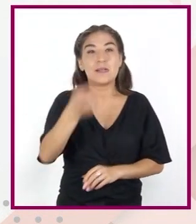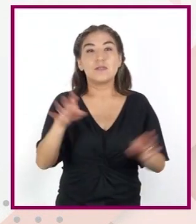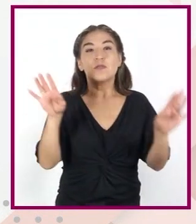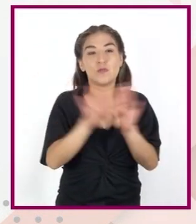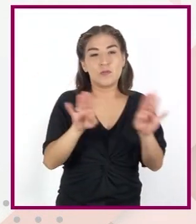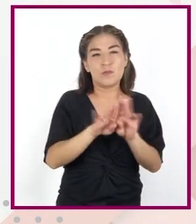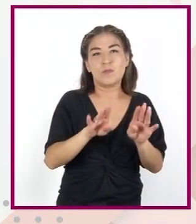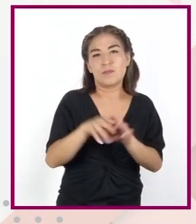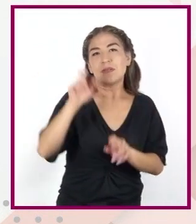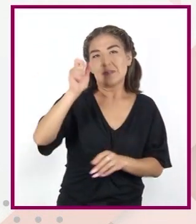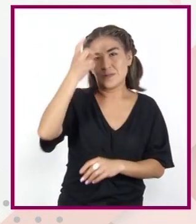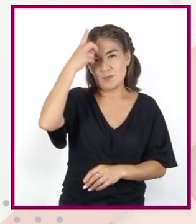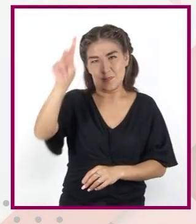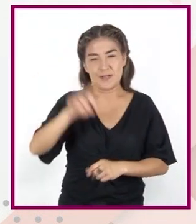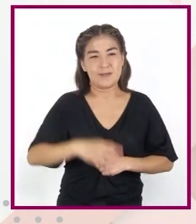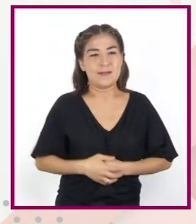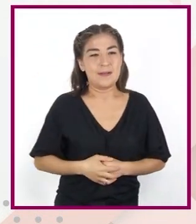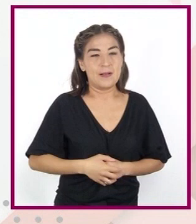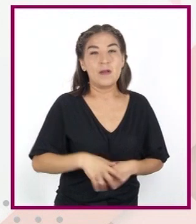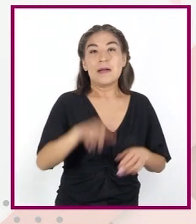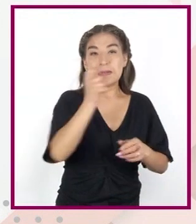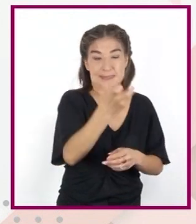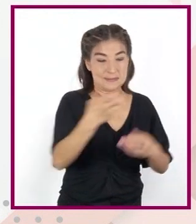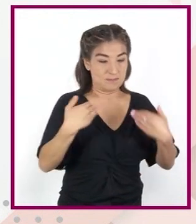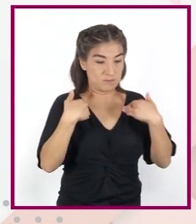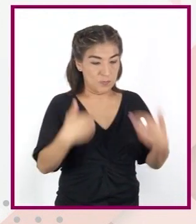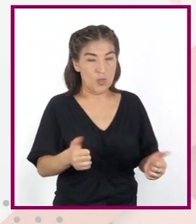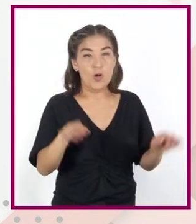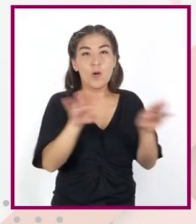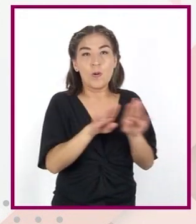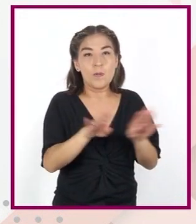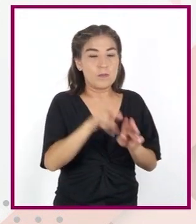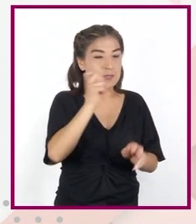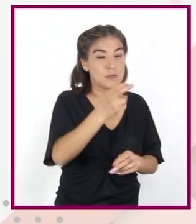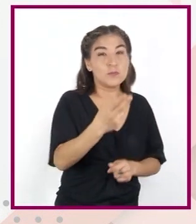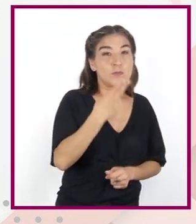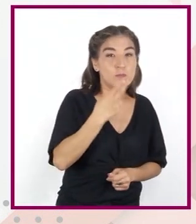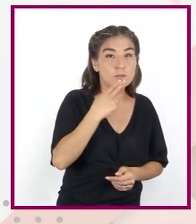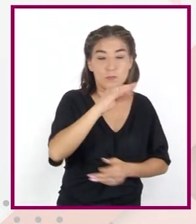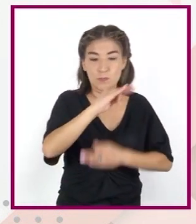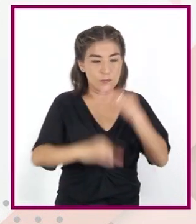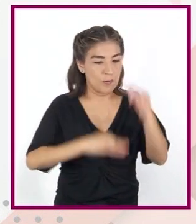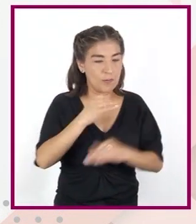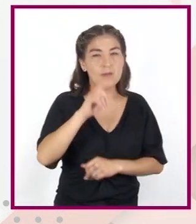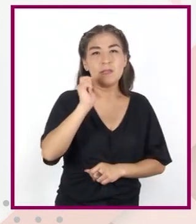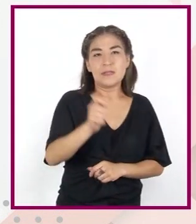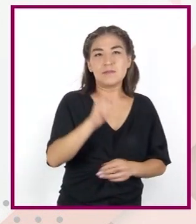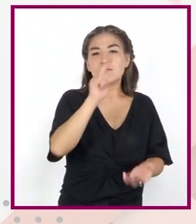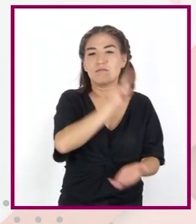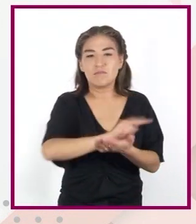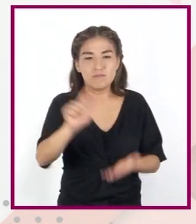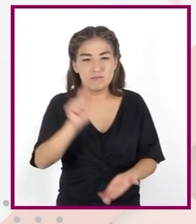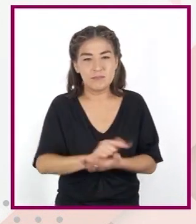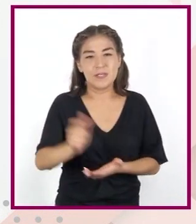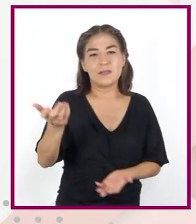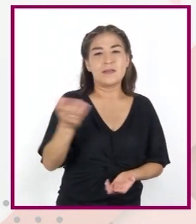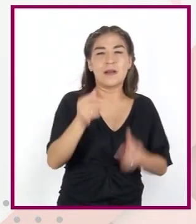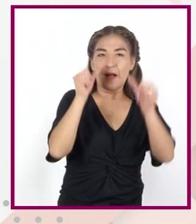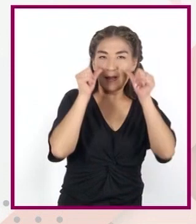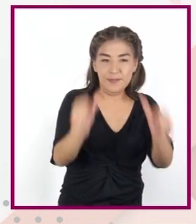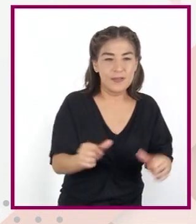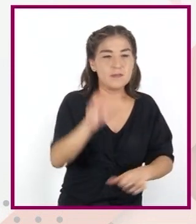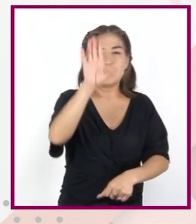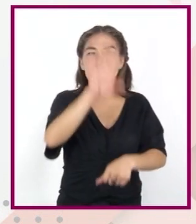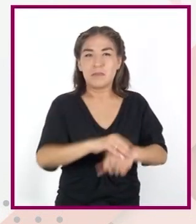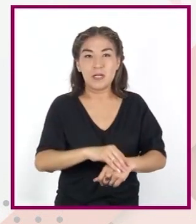comprador, comprendiendo la presente enajenación todos los usos, servidumbres, accesiones,